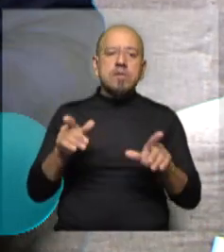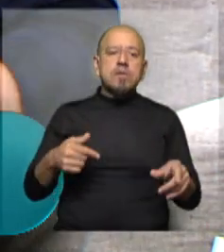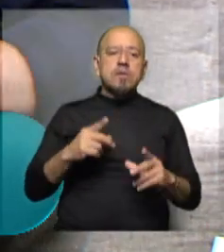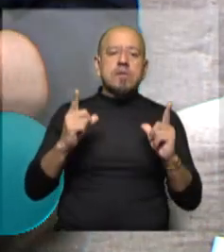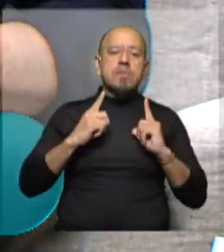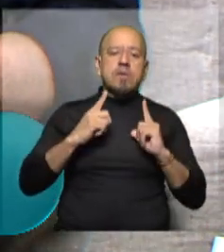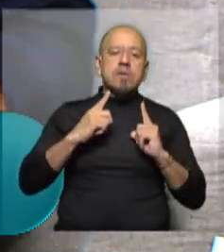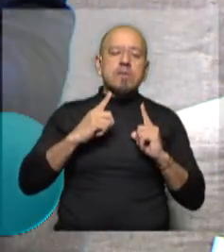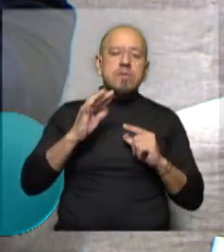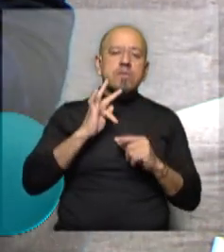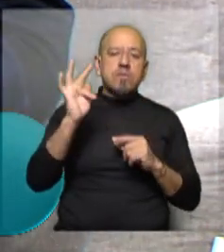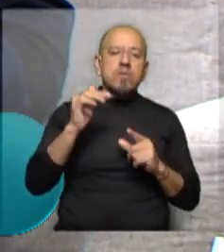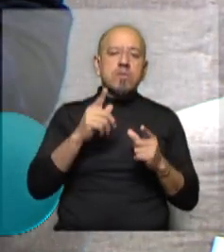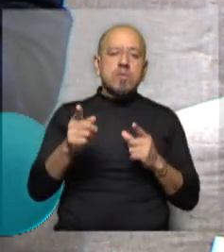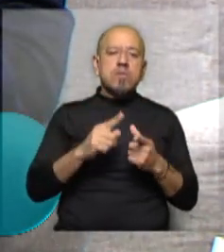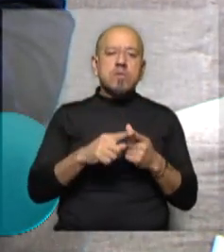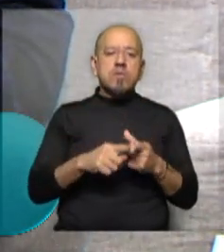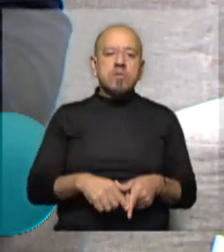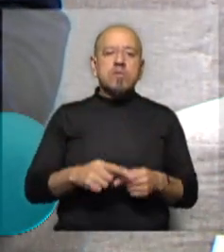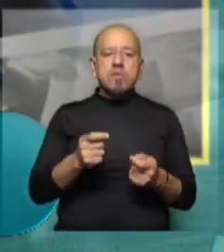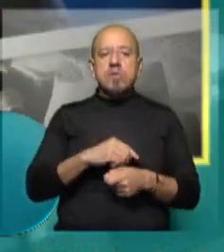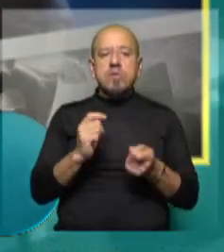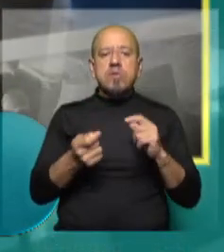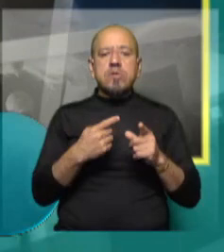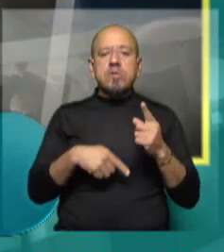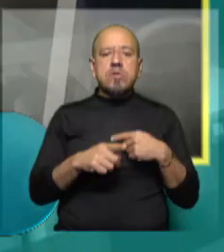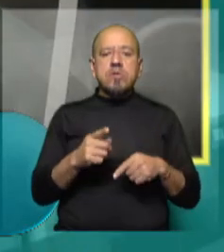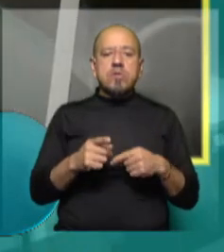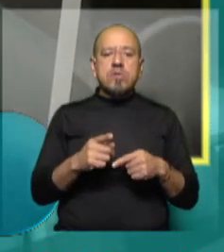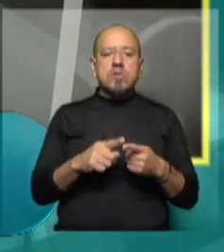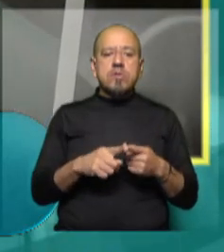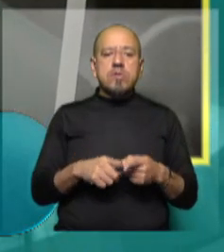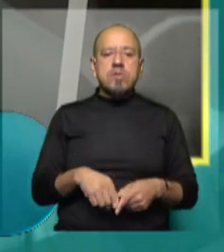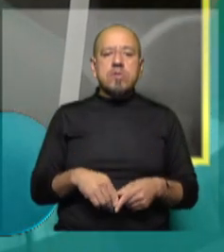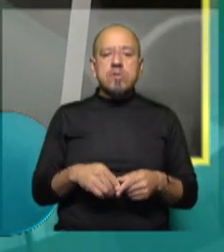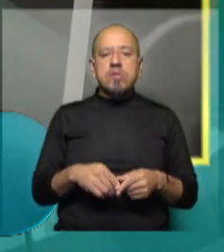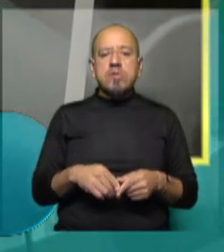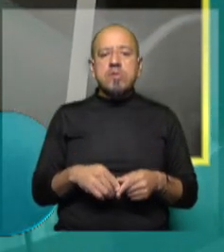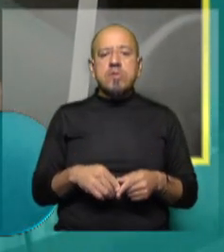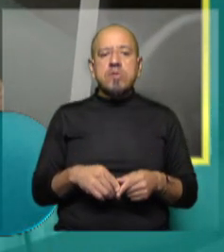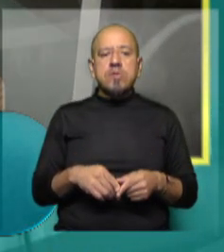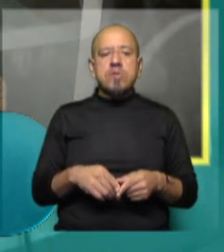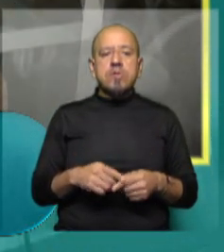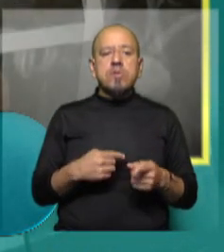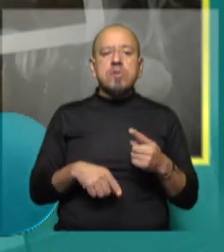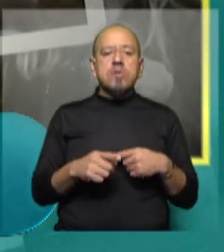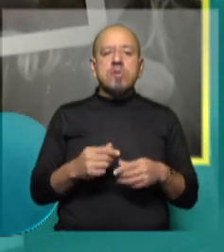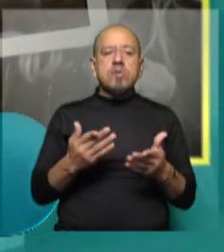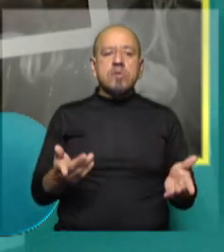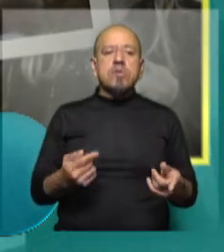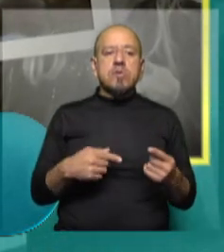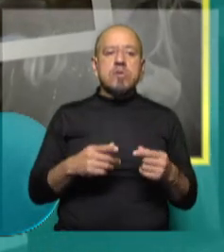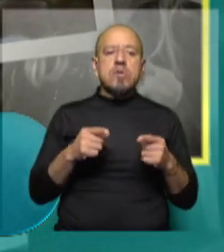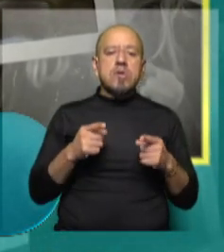Esperanza para el futuro. Transformation. Y transformación. Yeah, and that's what we've experienced, and we want to share it in an environment that's comfortable.